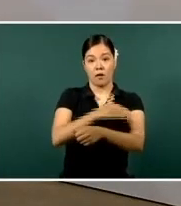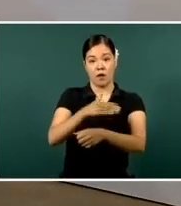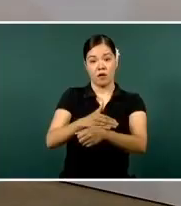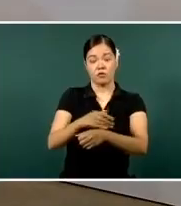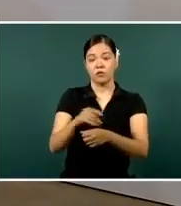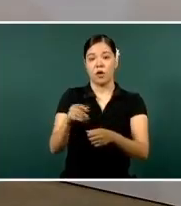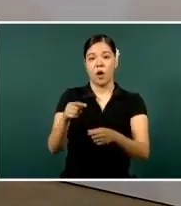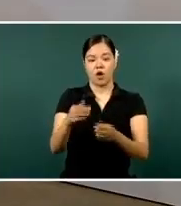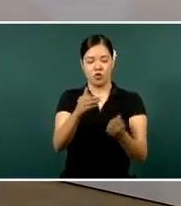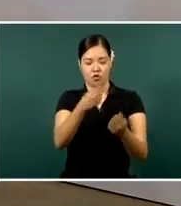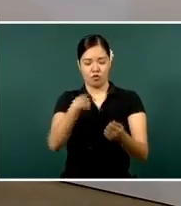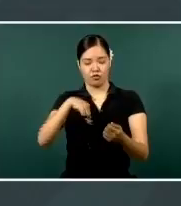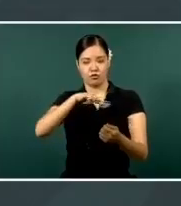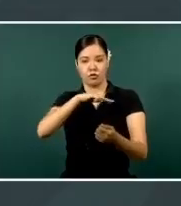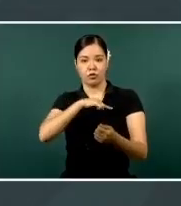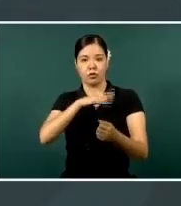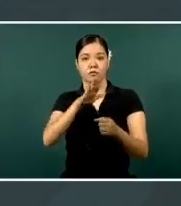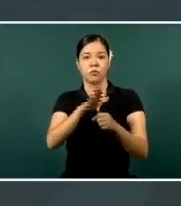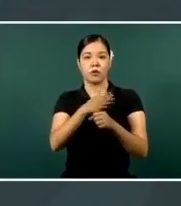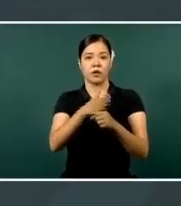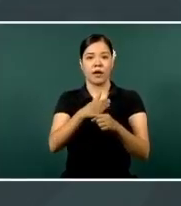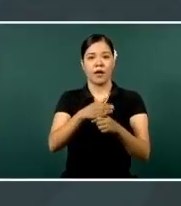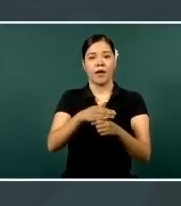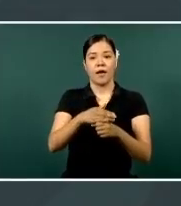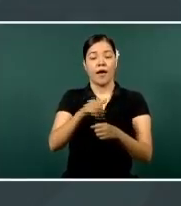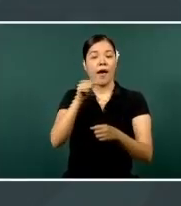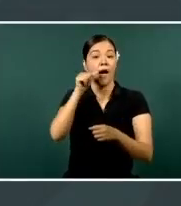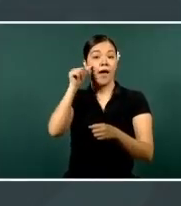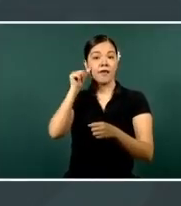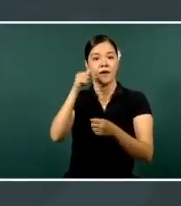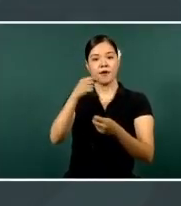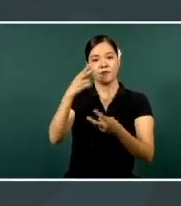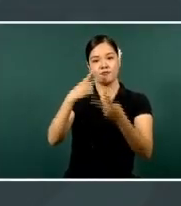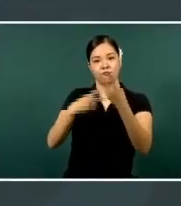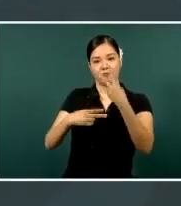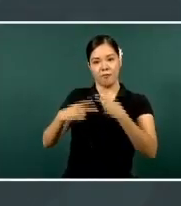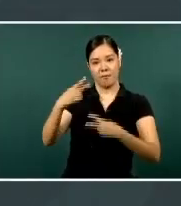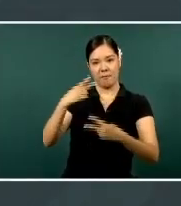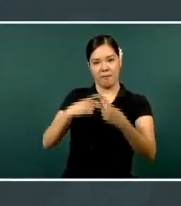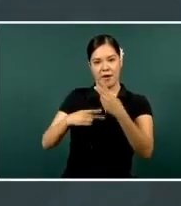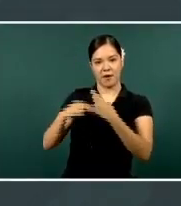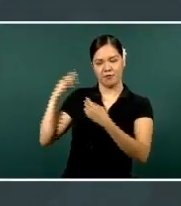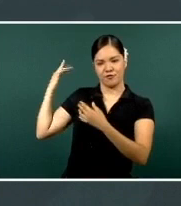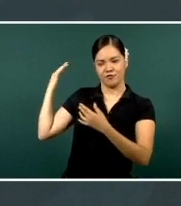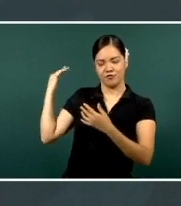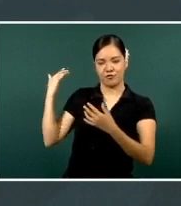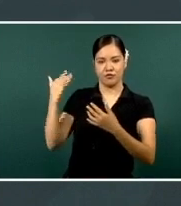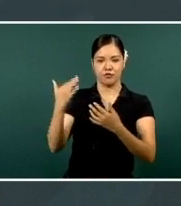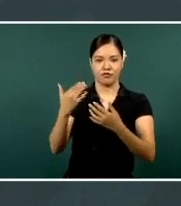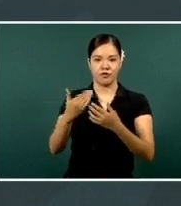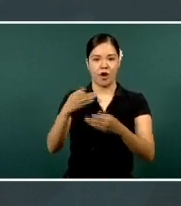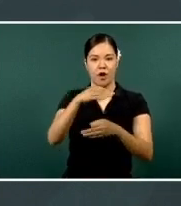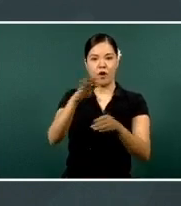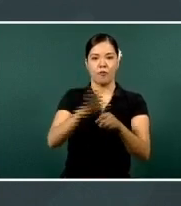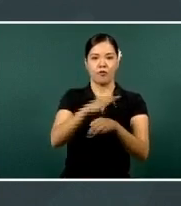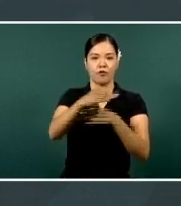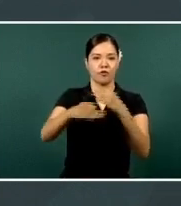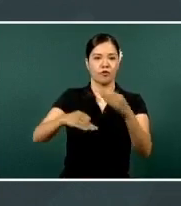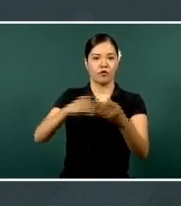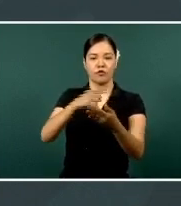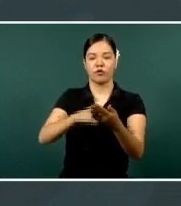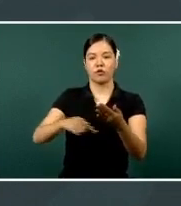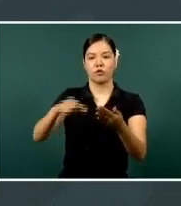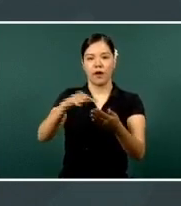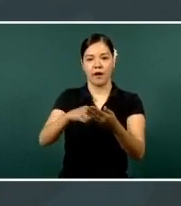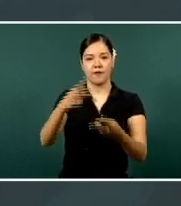porque desde ayer estamos recorriendo Durango, el doctor José Rosas